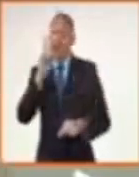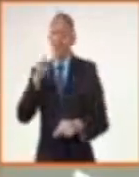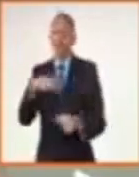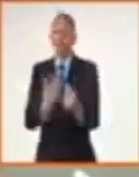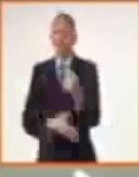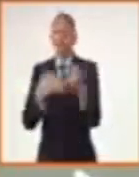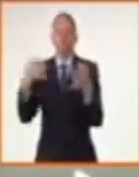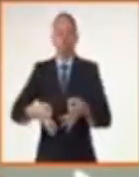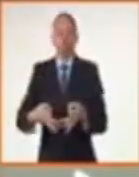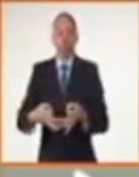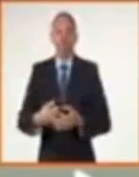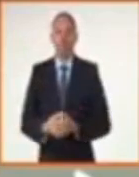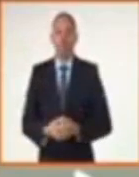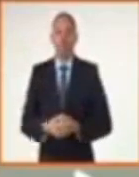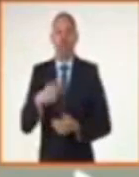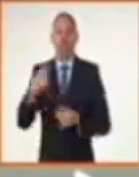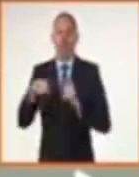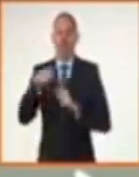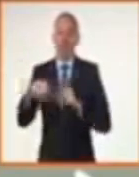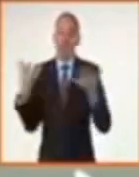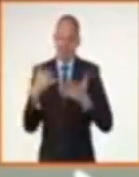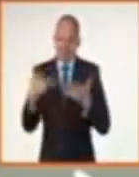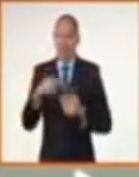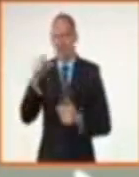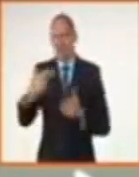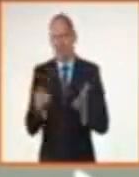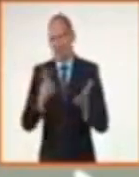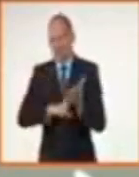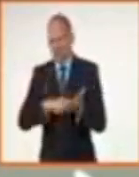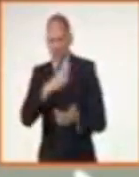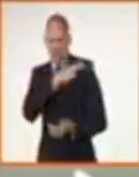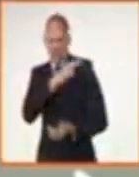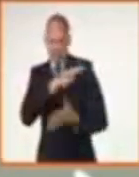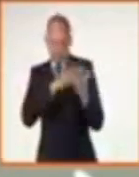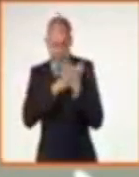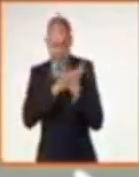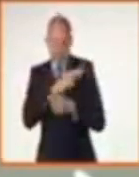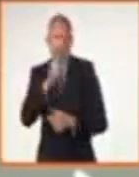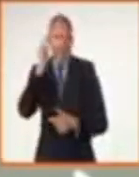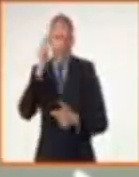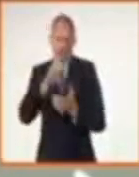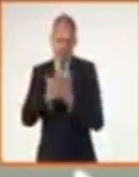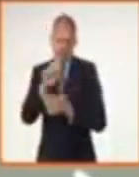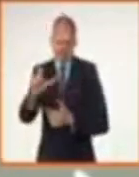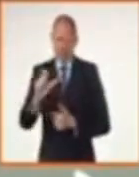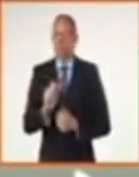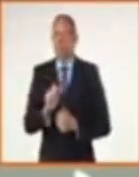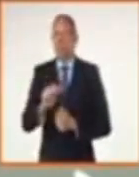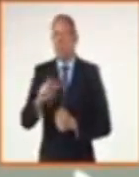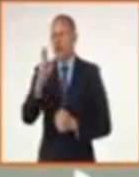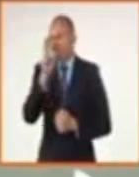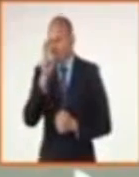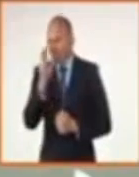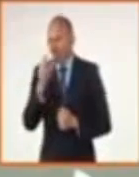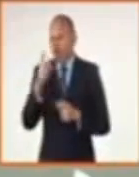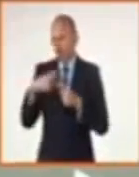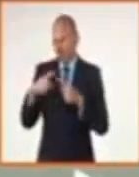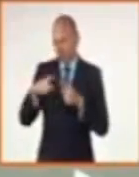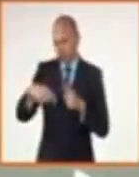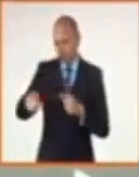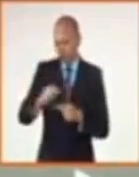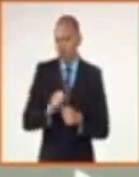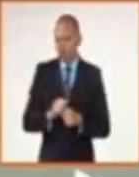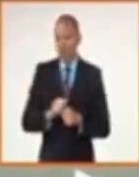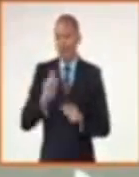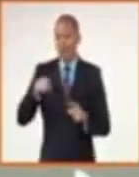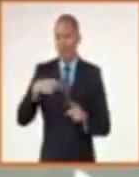las organizaciones de masa y ciudadanos interesados en ello. Más de 175.000 pioneros custodiaron